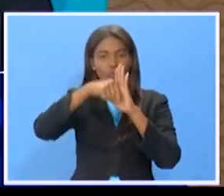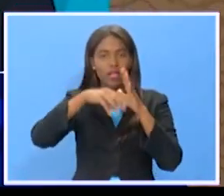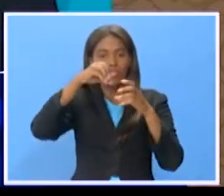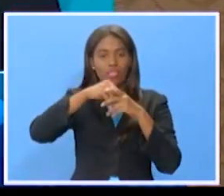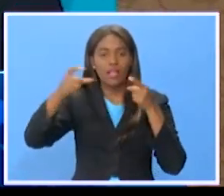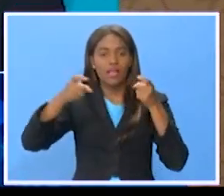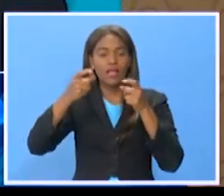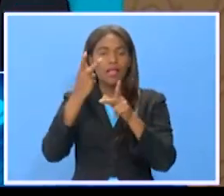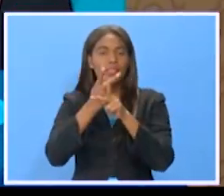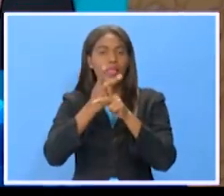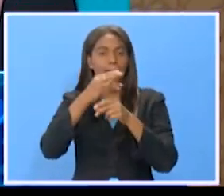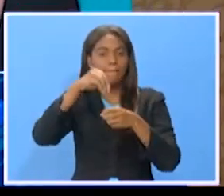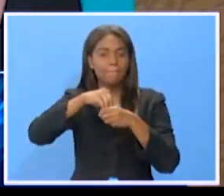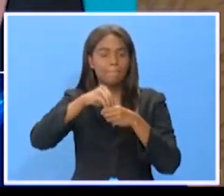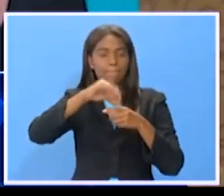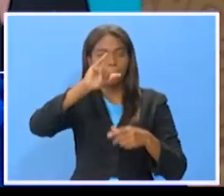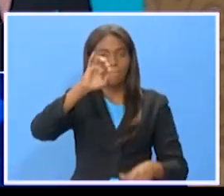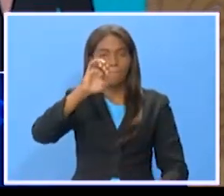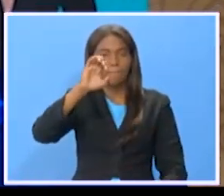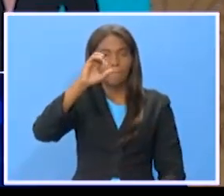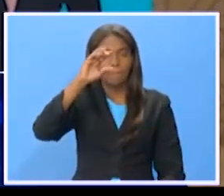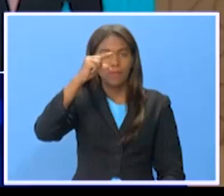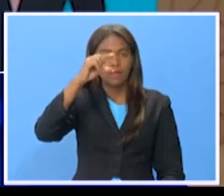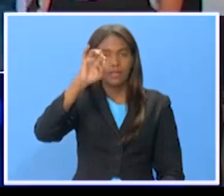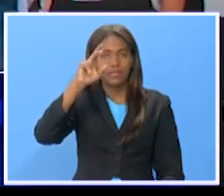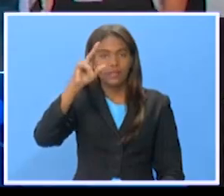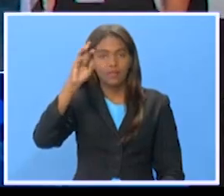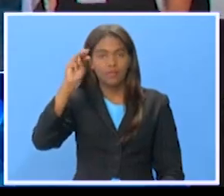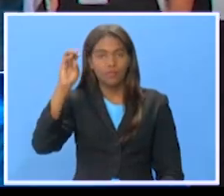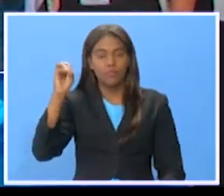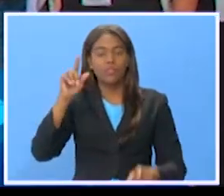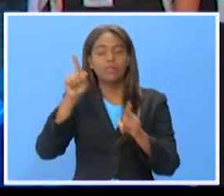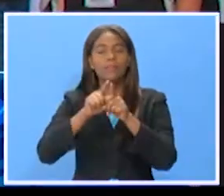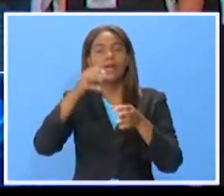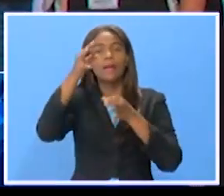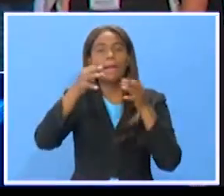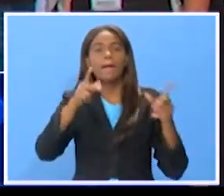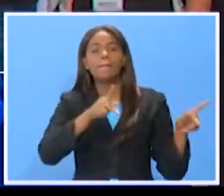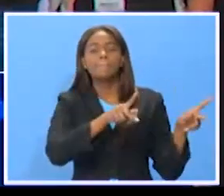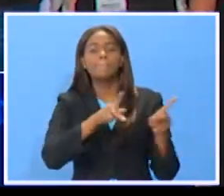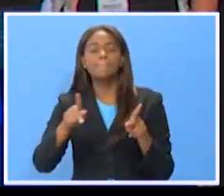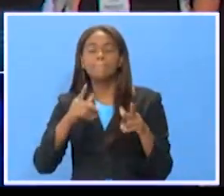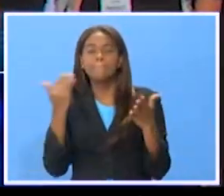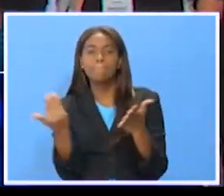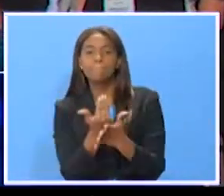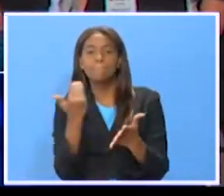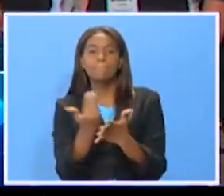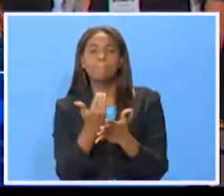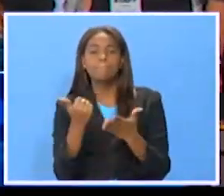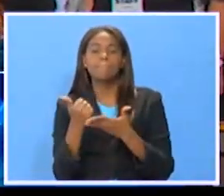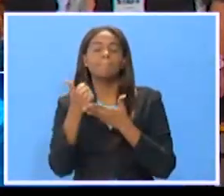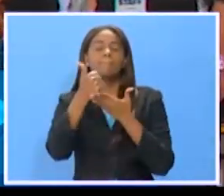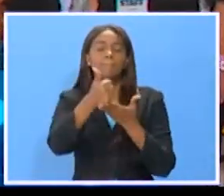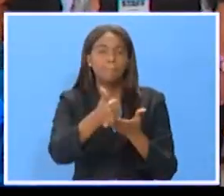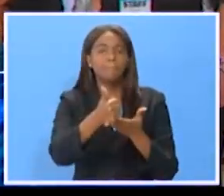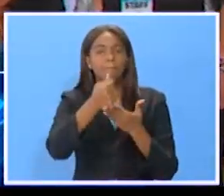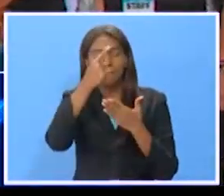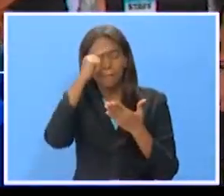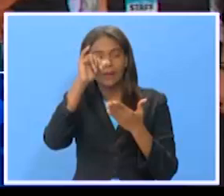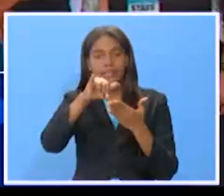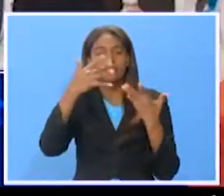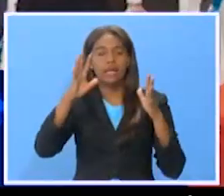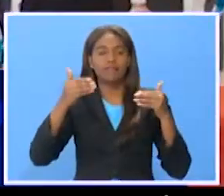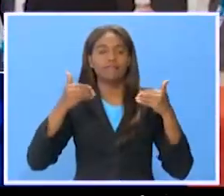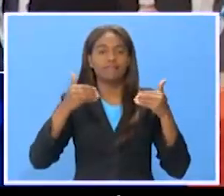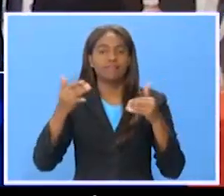Superintendencia de Bancos, José Guillermo López, explicaron también el plan de actualización y mejora a la que ha sido